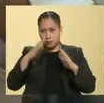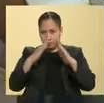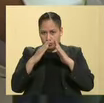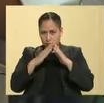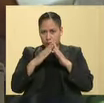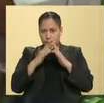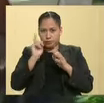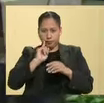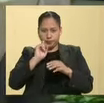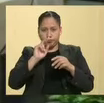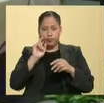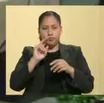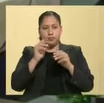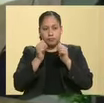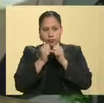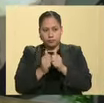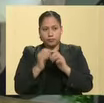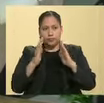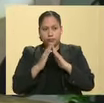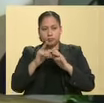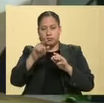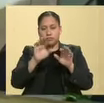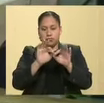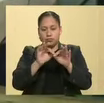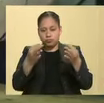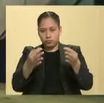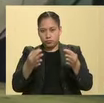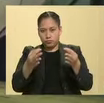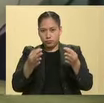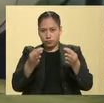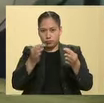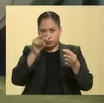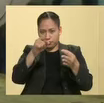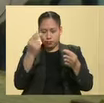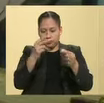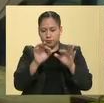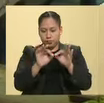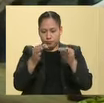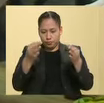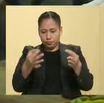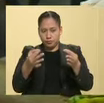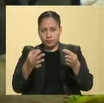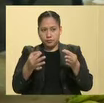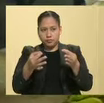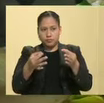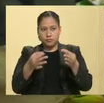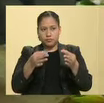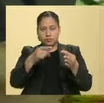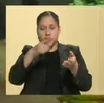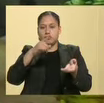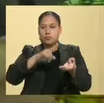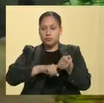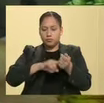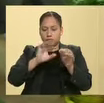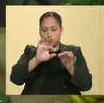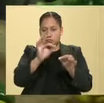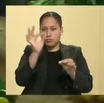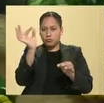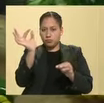cortarla, mire, abrirla, y quitarle esto, mire.